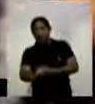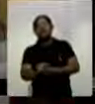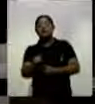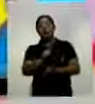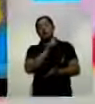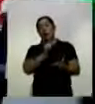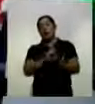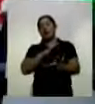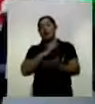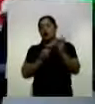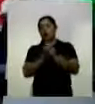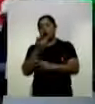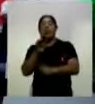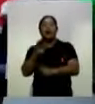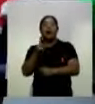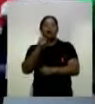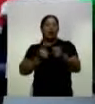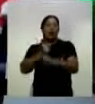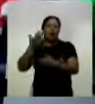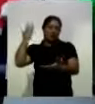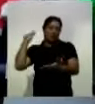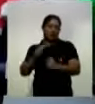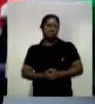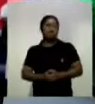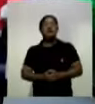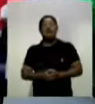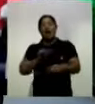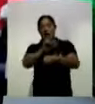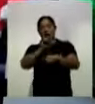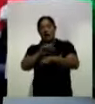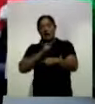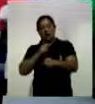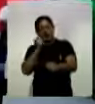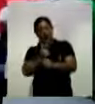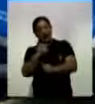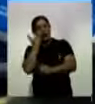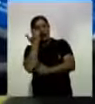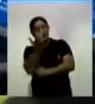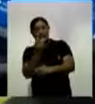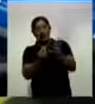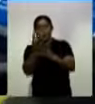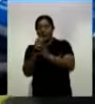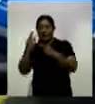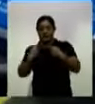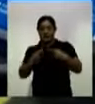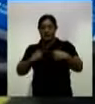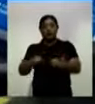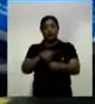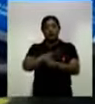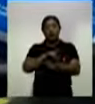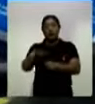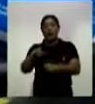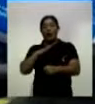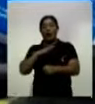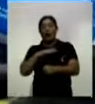pasado. Argentina se propone ampliar de manera exponencial la detección de los casos del nuevo coronavirus en el país mediante el empleo de